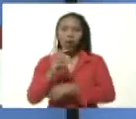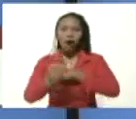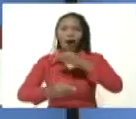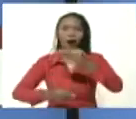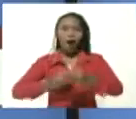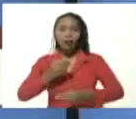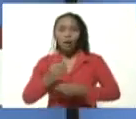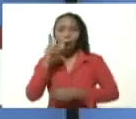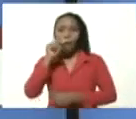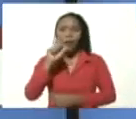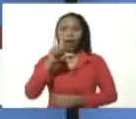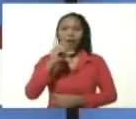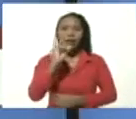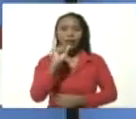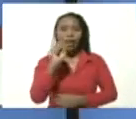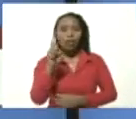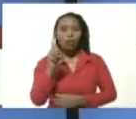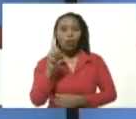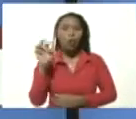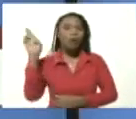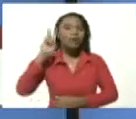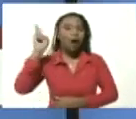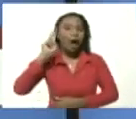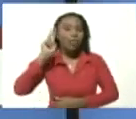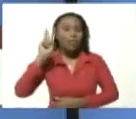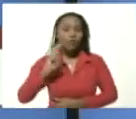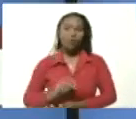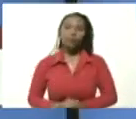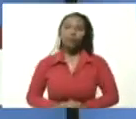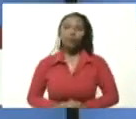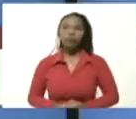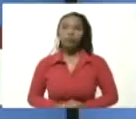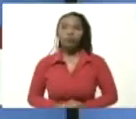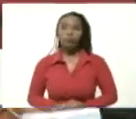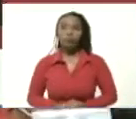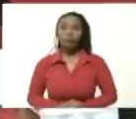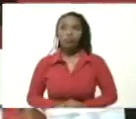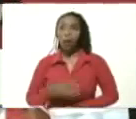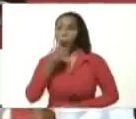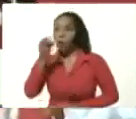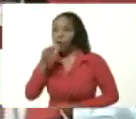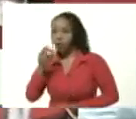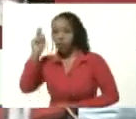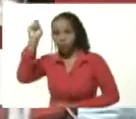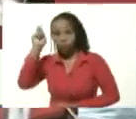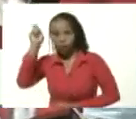realiza Lisandro Rojas por YBKE Mundial. Buenas tardes, diputado.